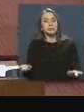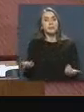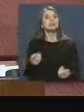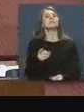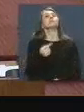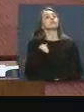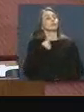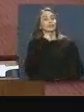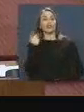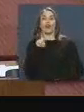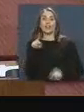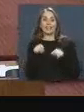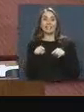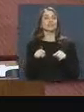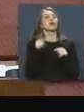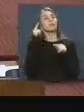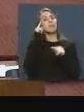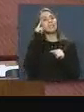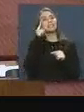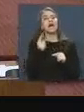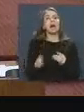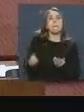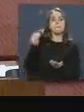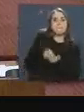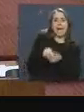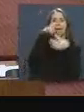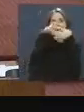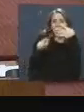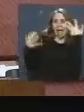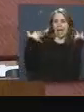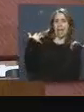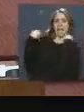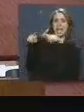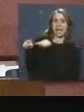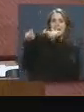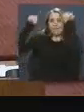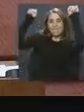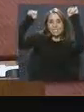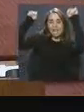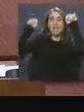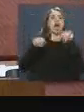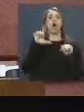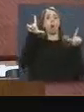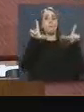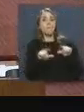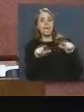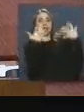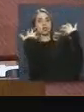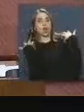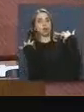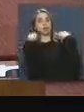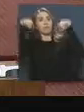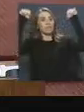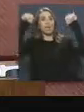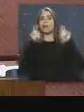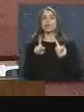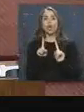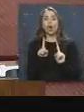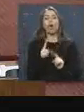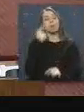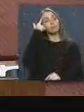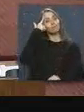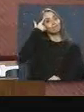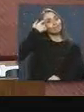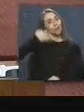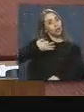que el punto no es discutir atribuciones más o atribuciones menos del Ministerio Público. Lo lógico y correcto